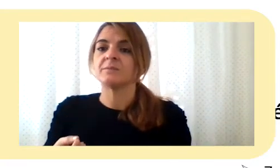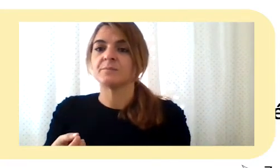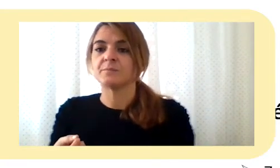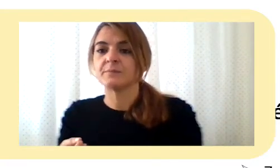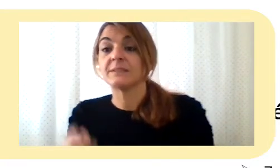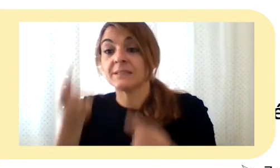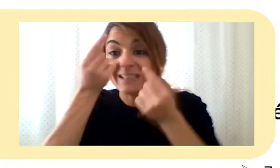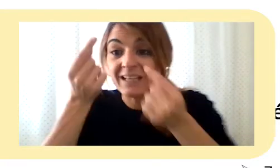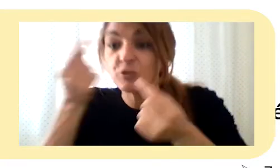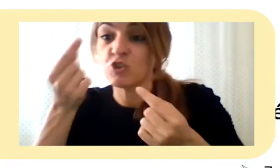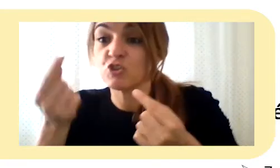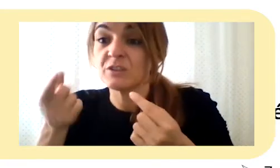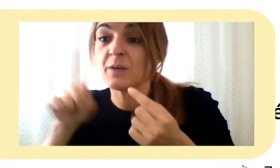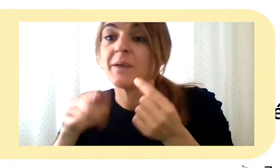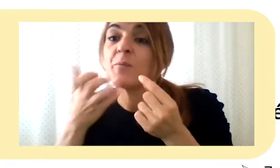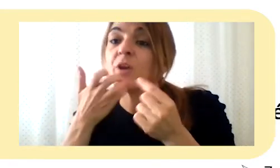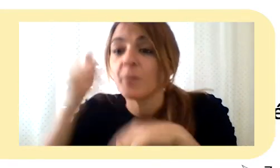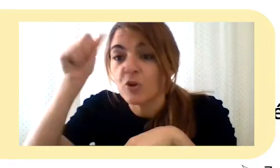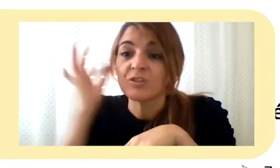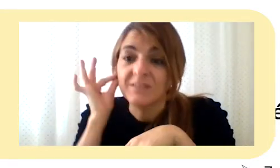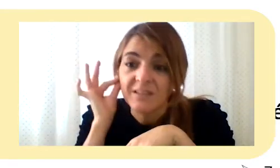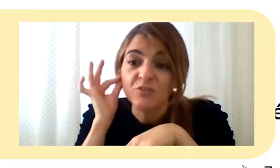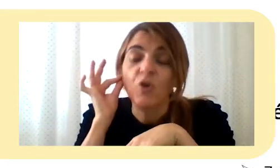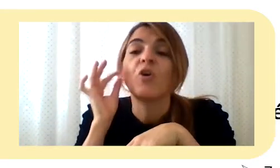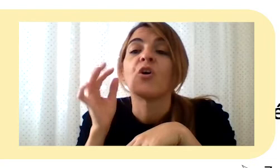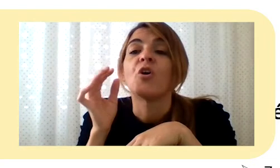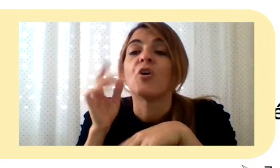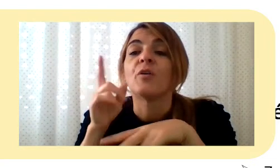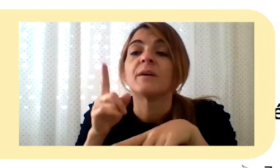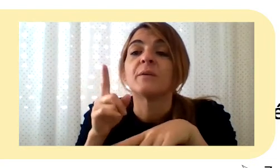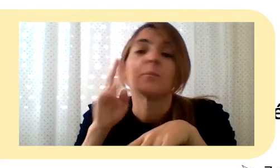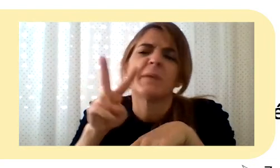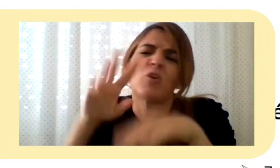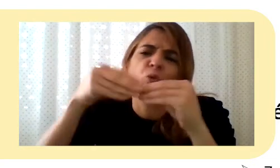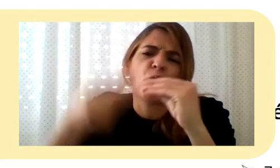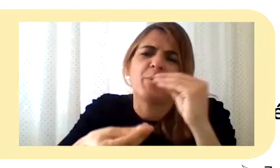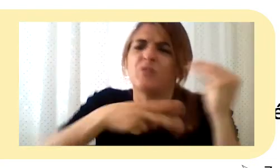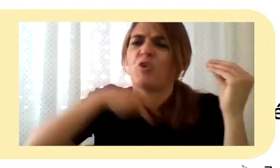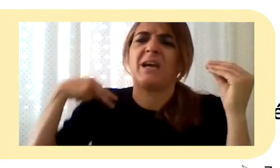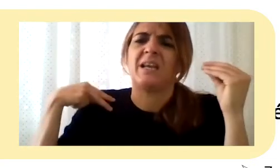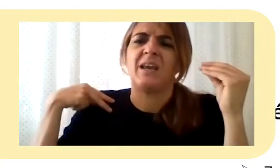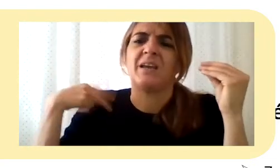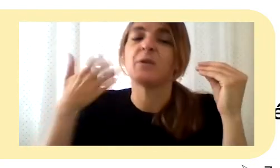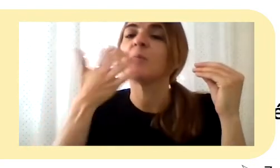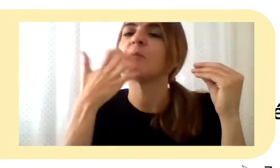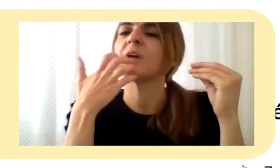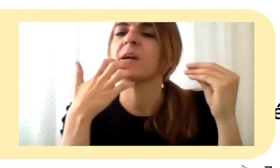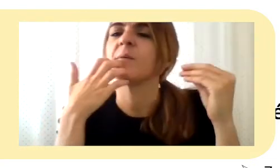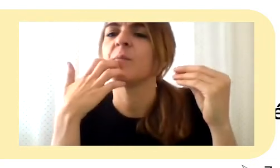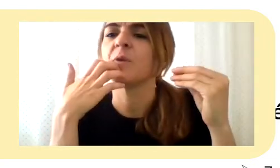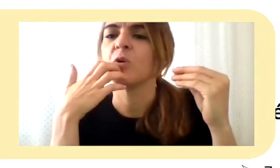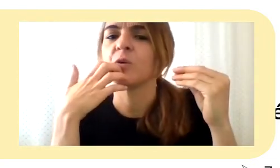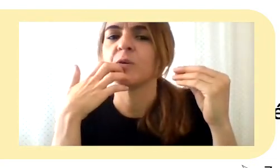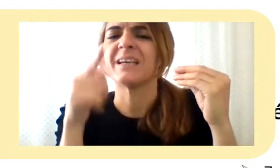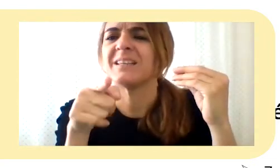suelo hacer, miro sexo, género, mujer, hombres en los documentos en general. Y por ejemplo, en este documento científico había